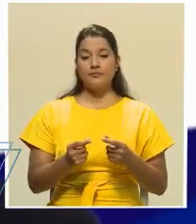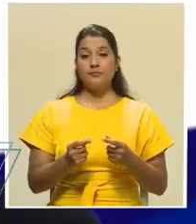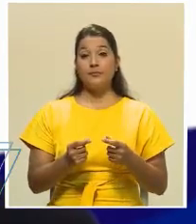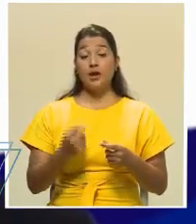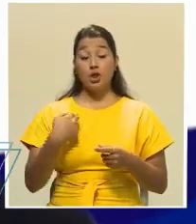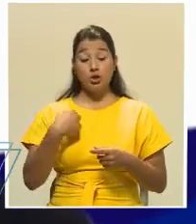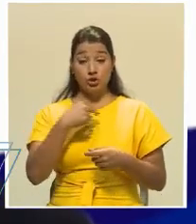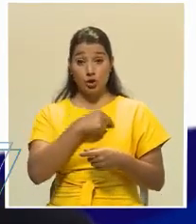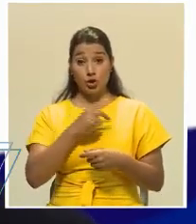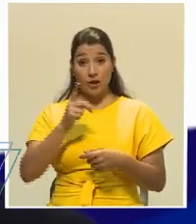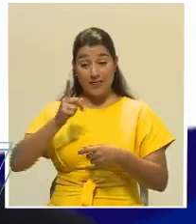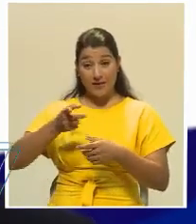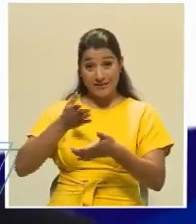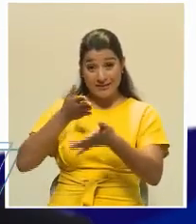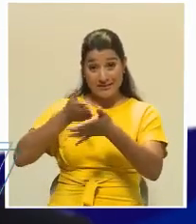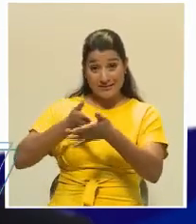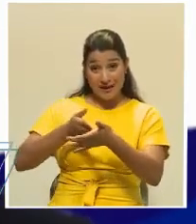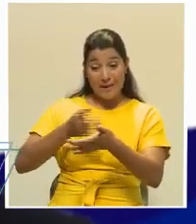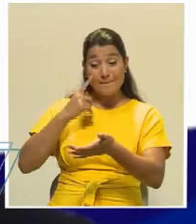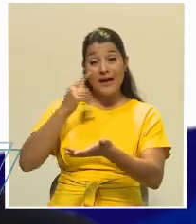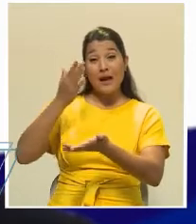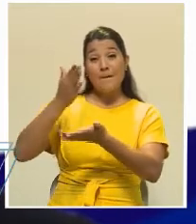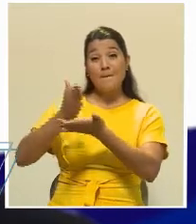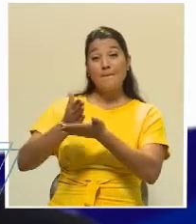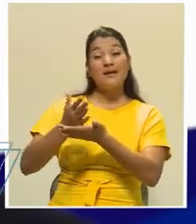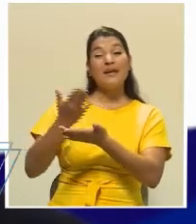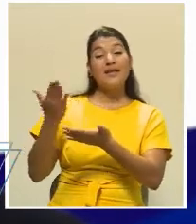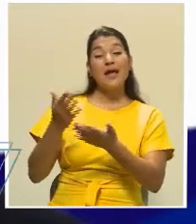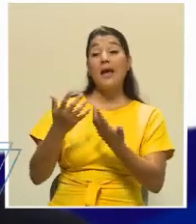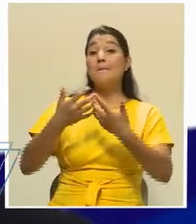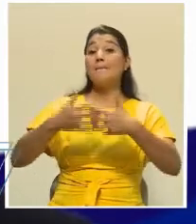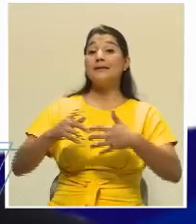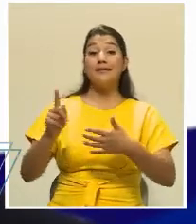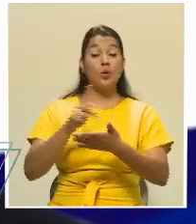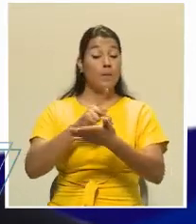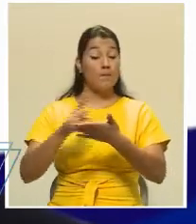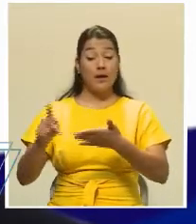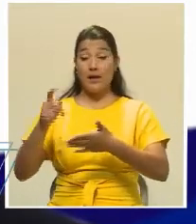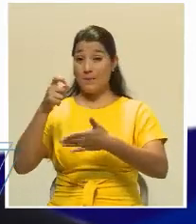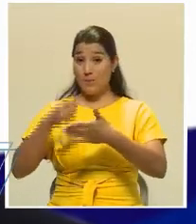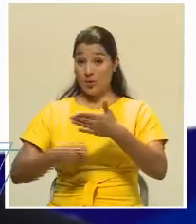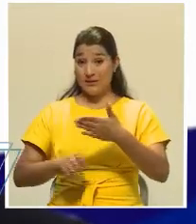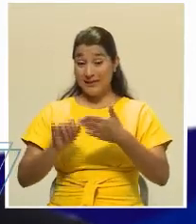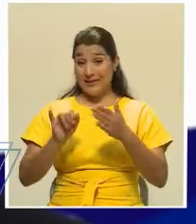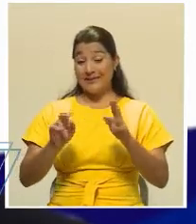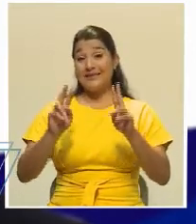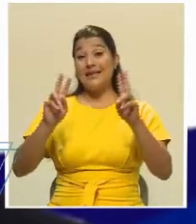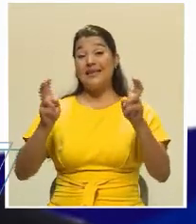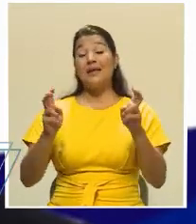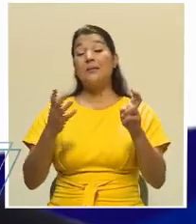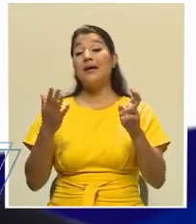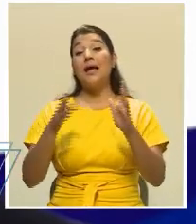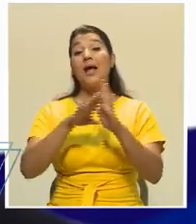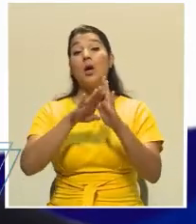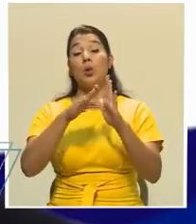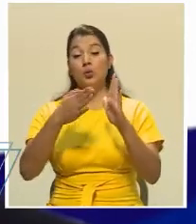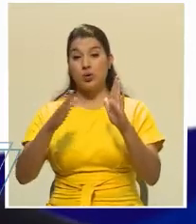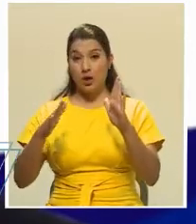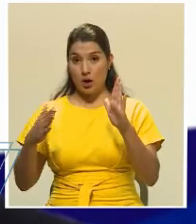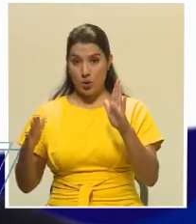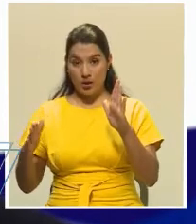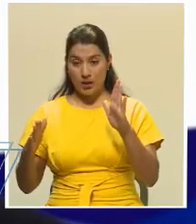que atacar y luchar contra la evasión y contra la elusión. Esos son temas que la Contraloría de